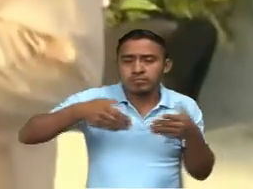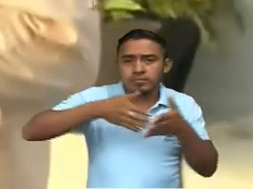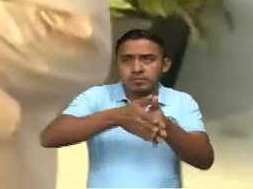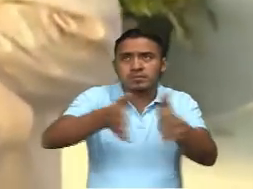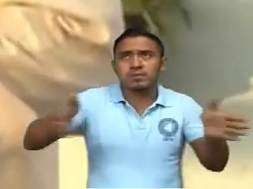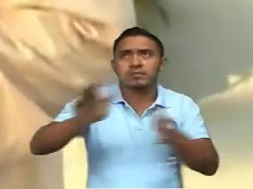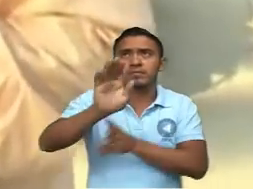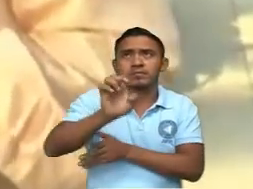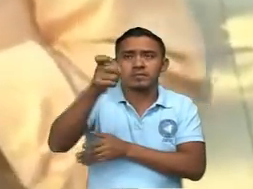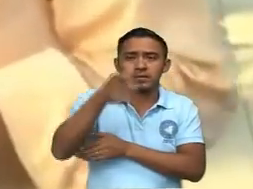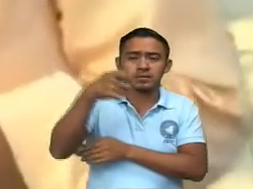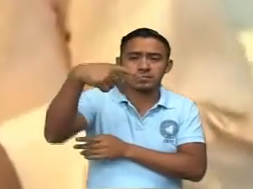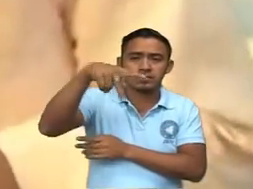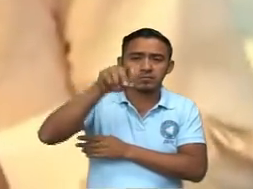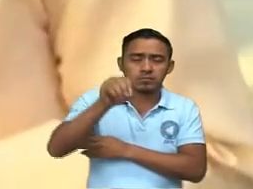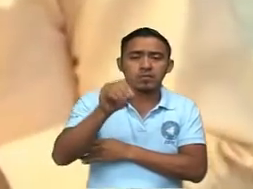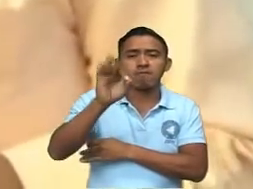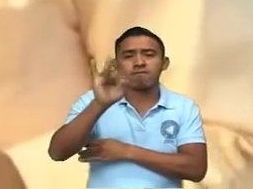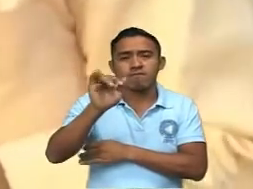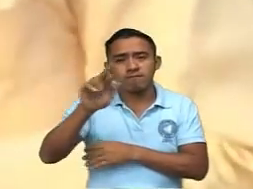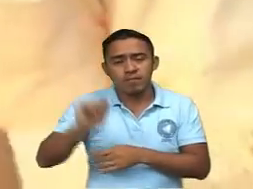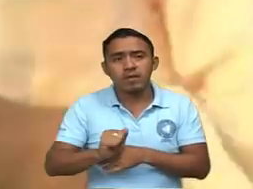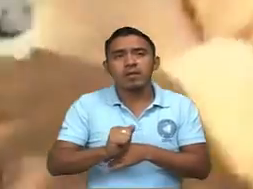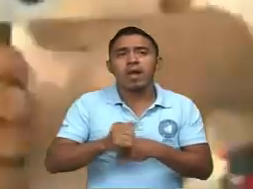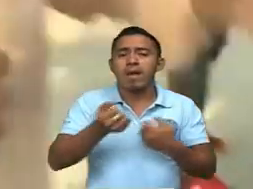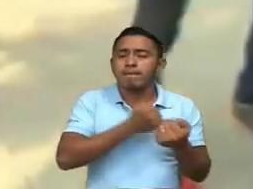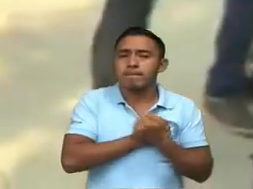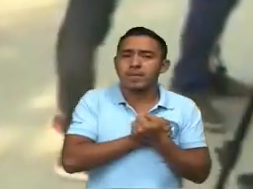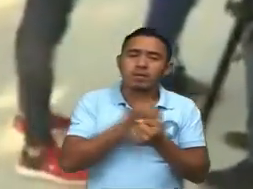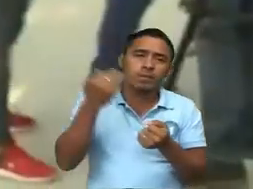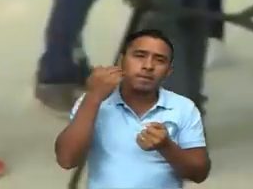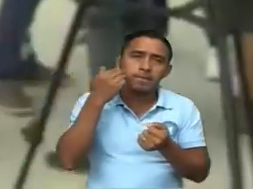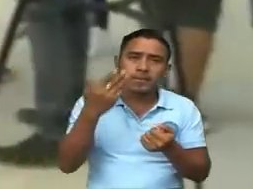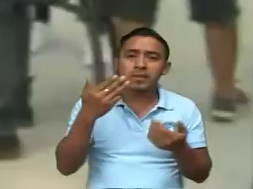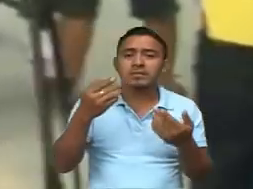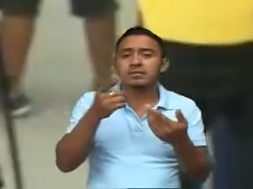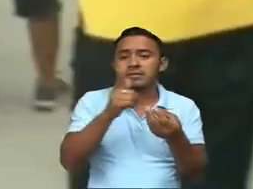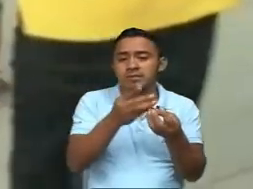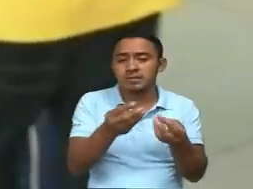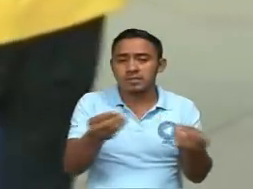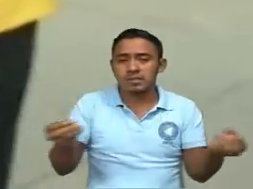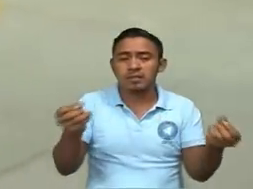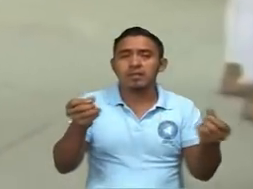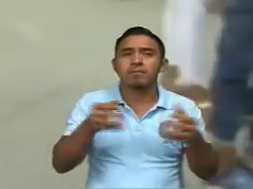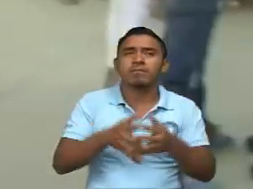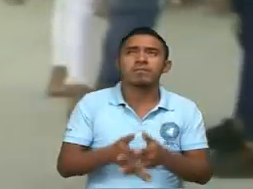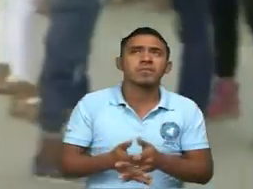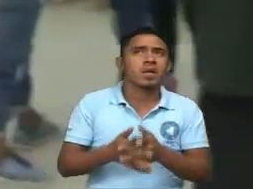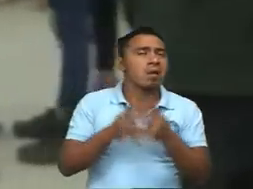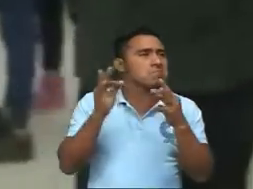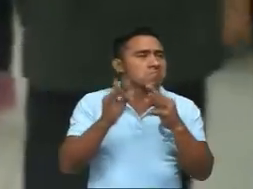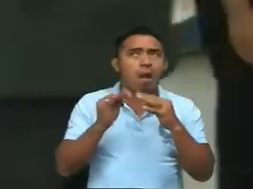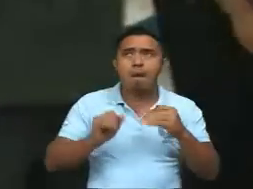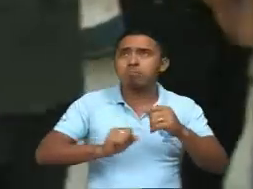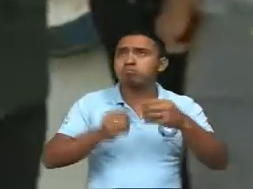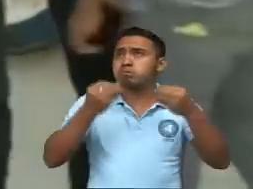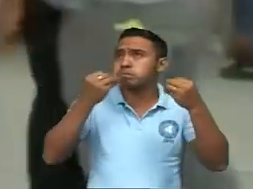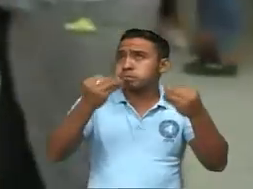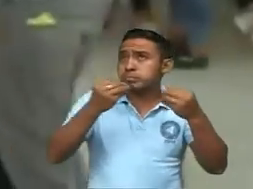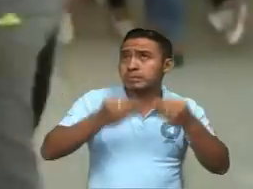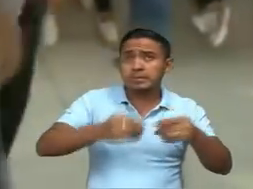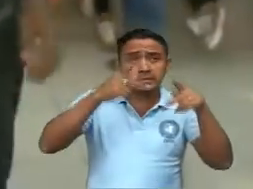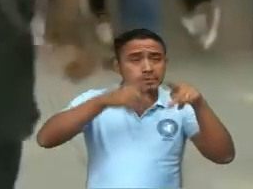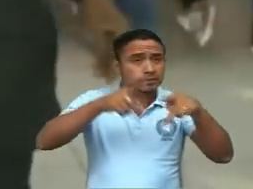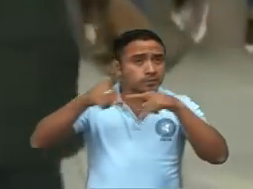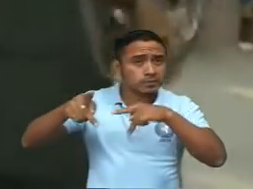la expoferia por amor a nuestra madre tierra. Está bastante lleno de personas